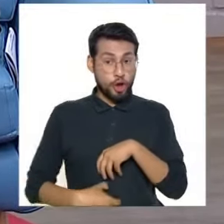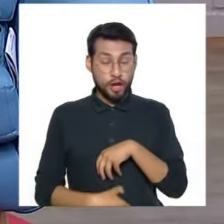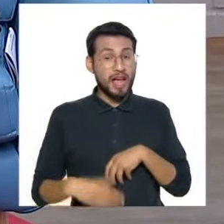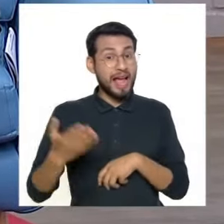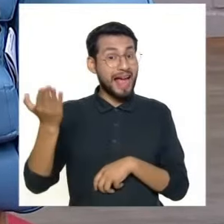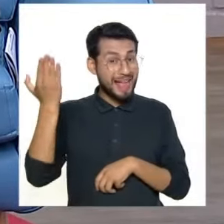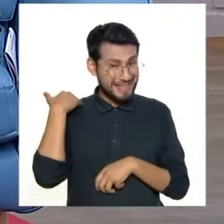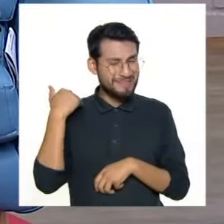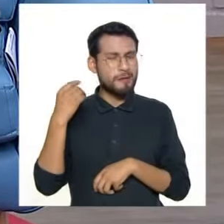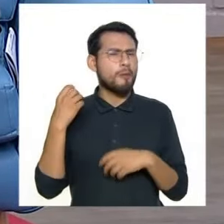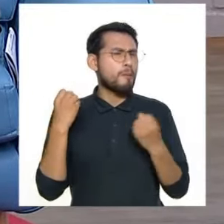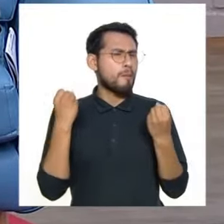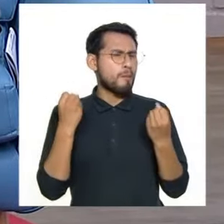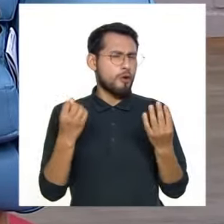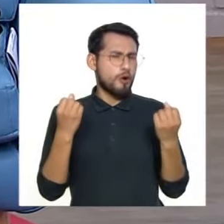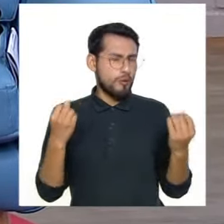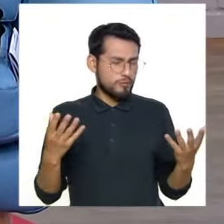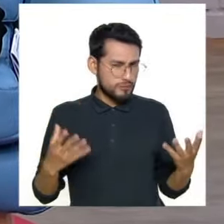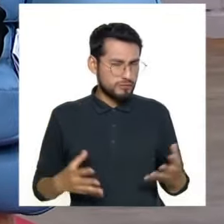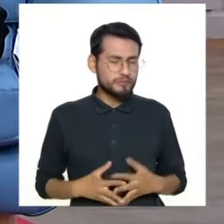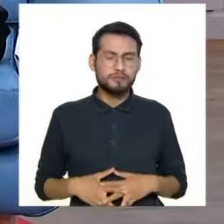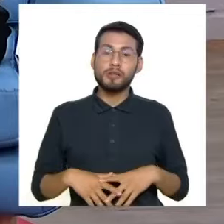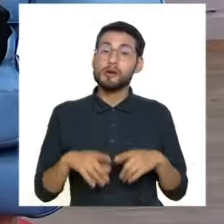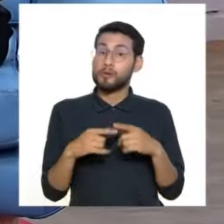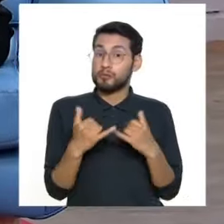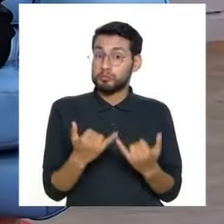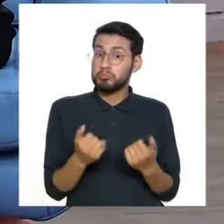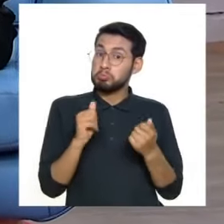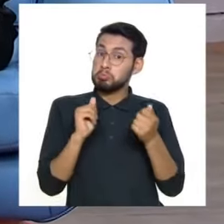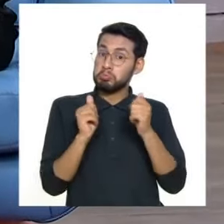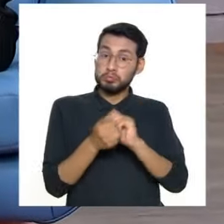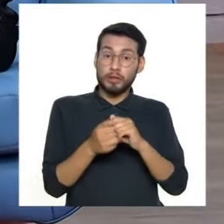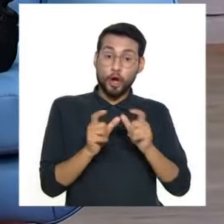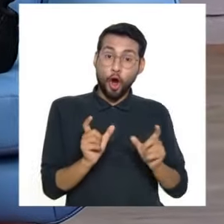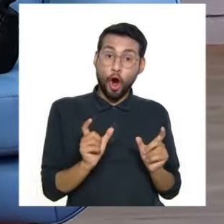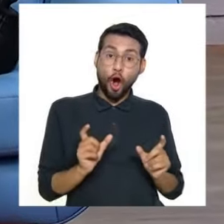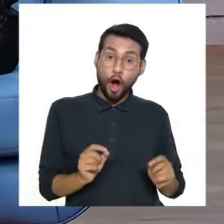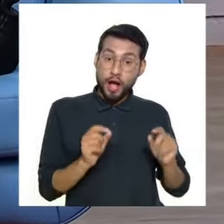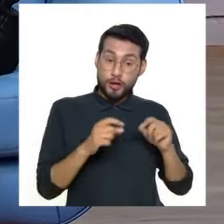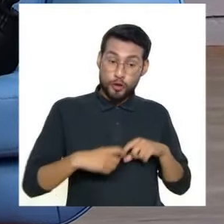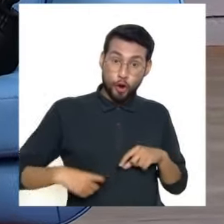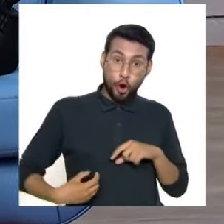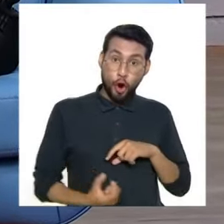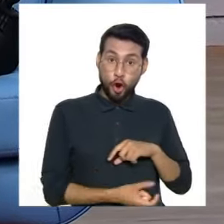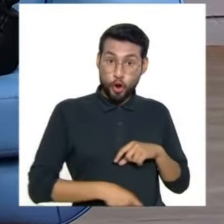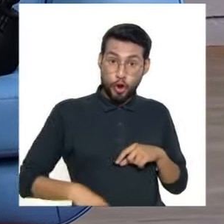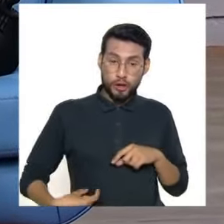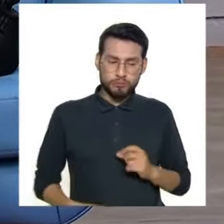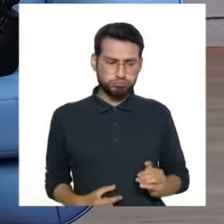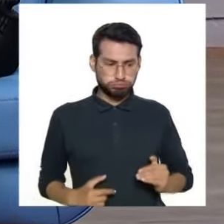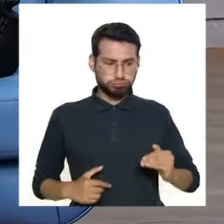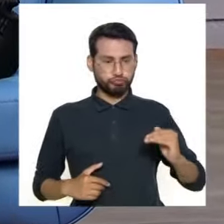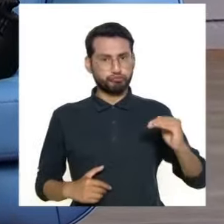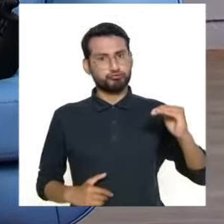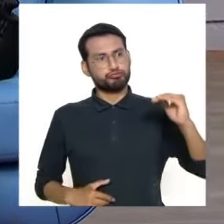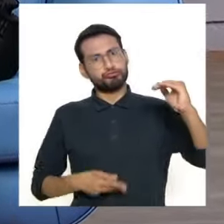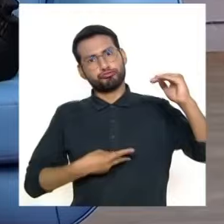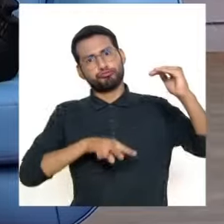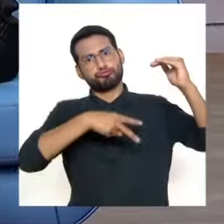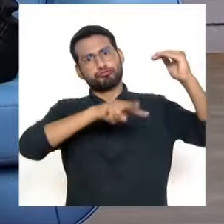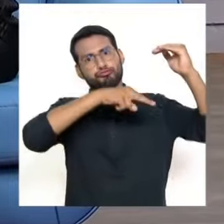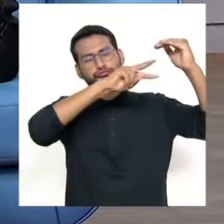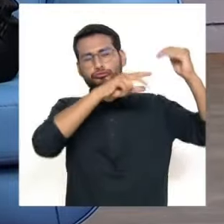cáncer más frecuente de la vida digestiva pero hoy vemos como el cáncer de colo está remontando cierto control del cáncer de estómago